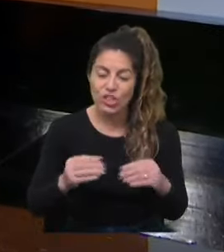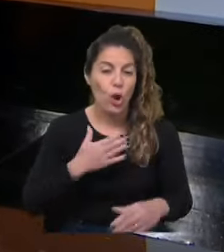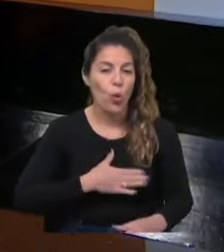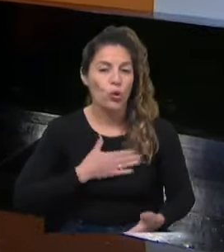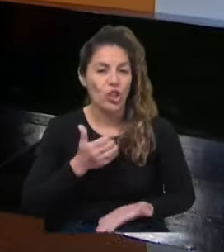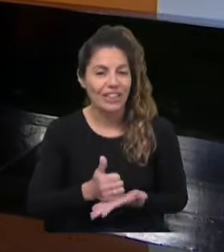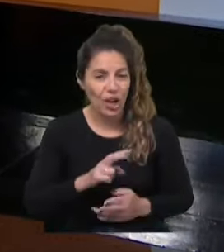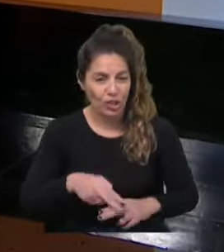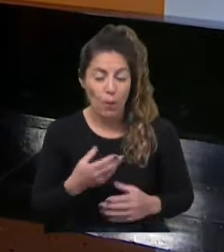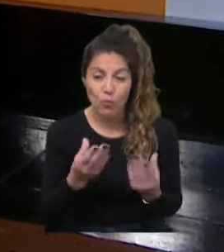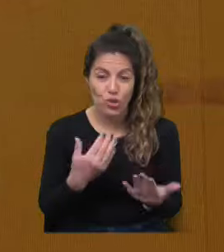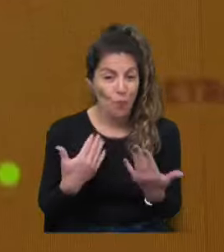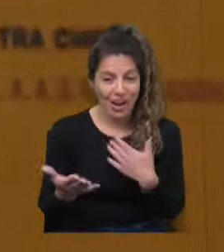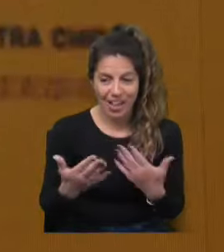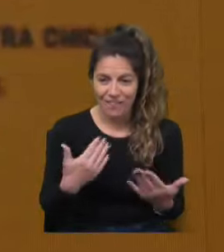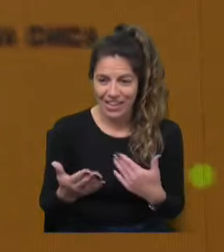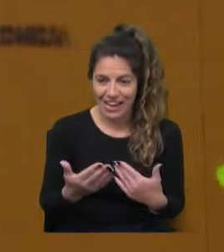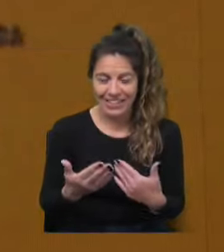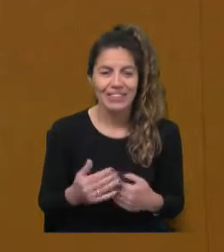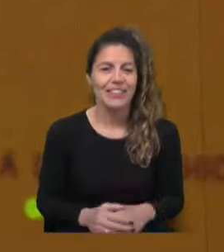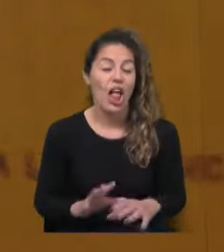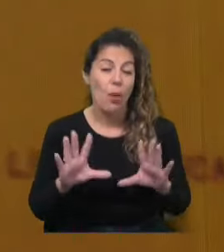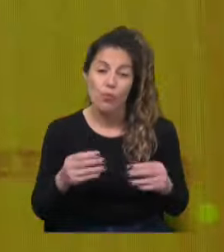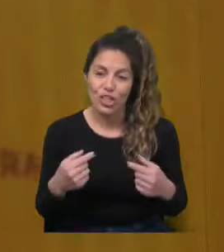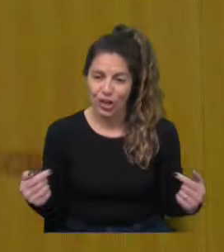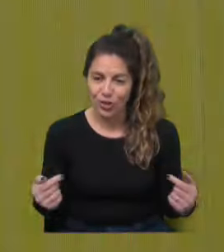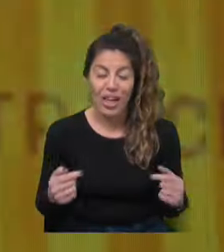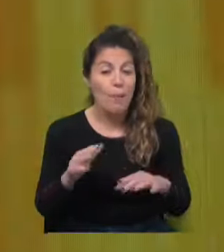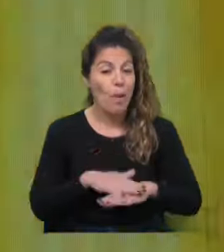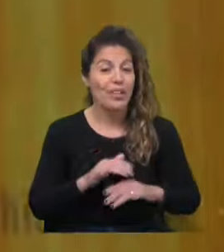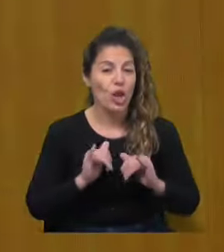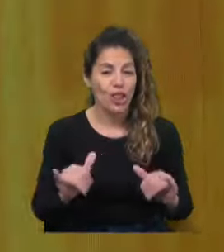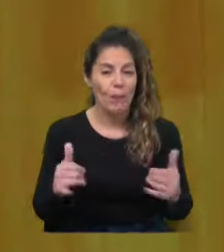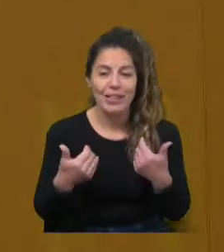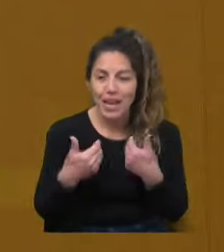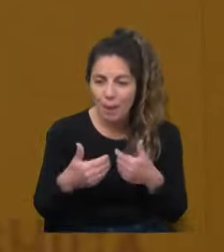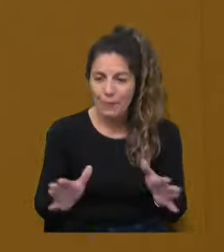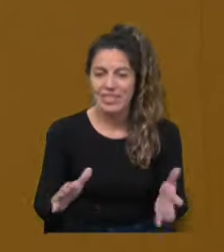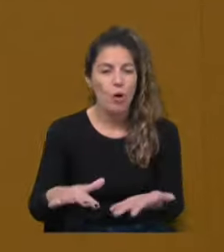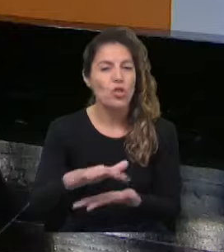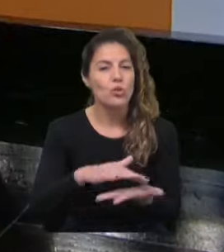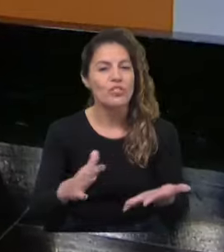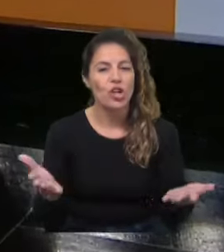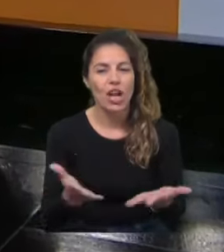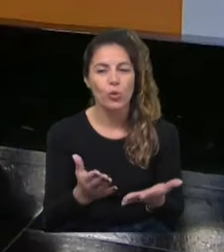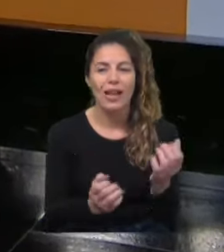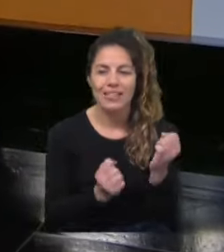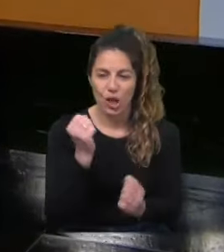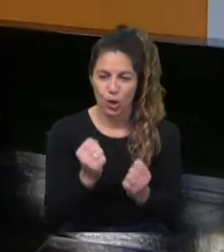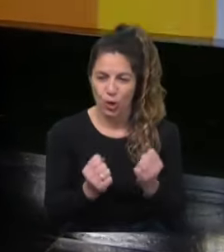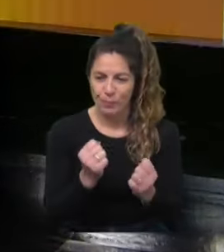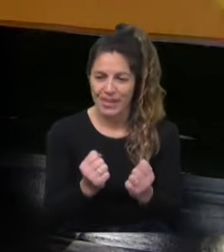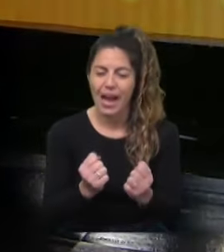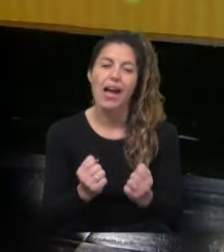ustedes. Mucho para hablar, para variar, y en tiempos de campaña. Pero empecemos con situación actual y economía,